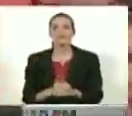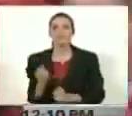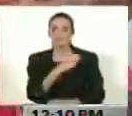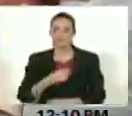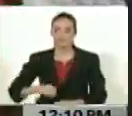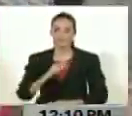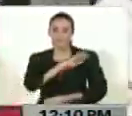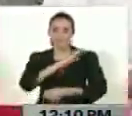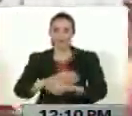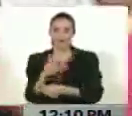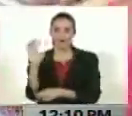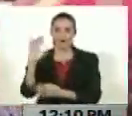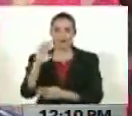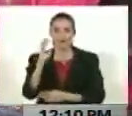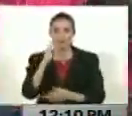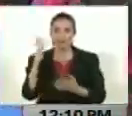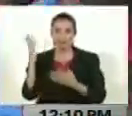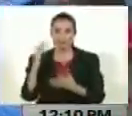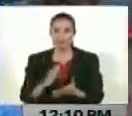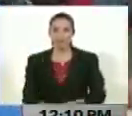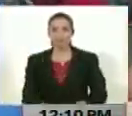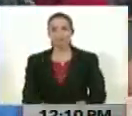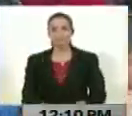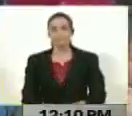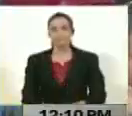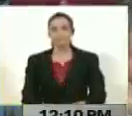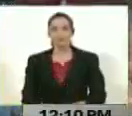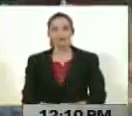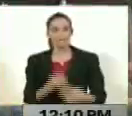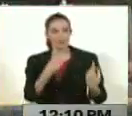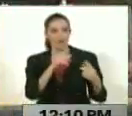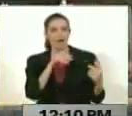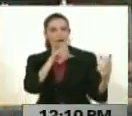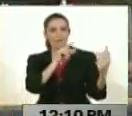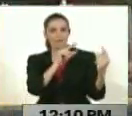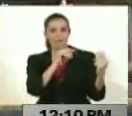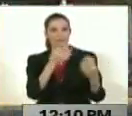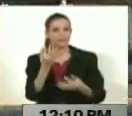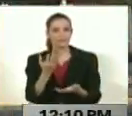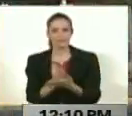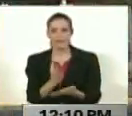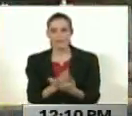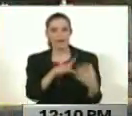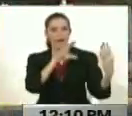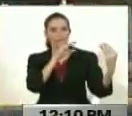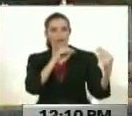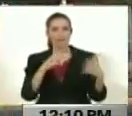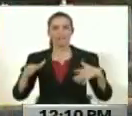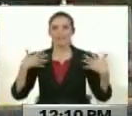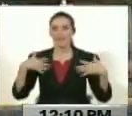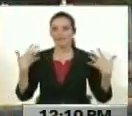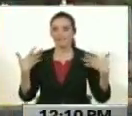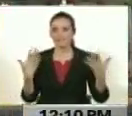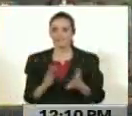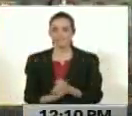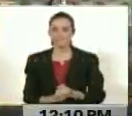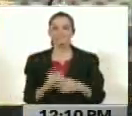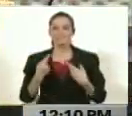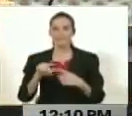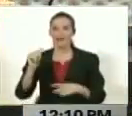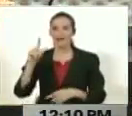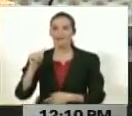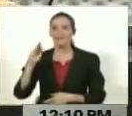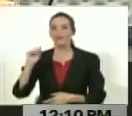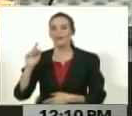Caracas. Ah, estaba por allá conversando, como siempre, alegre. Potro Álvarez